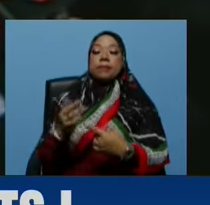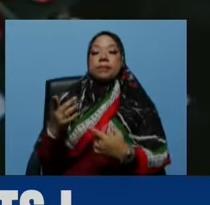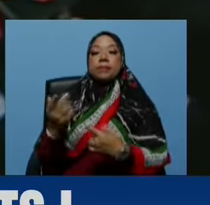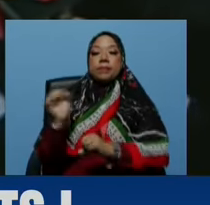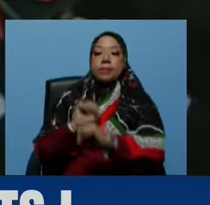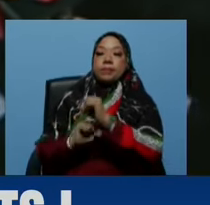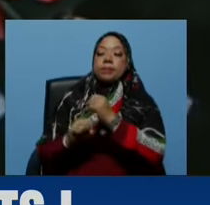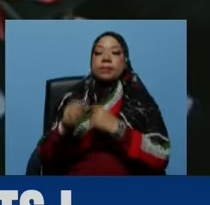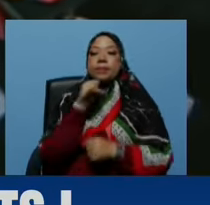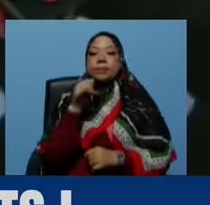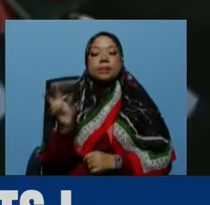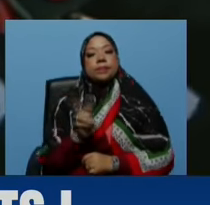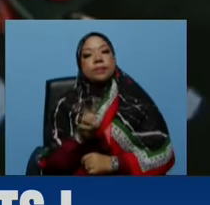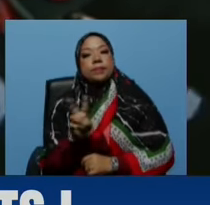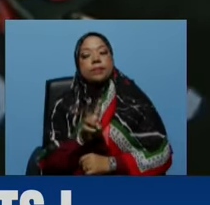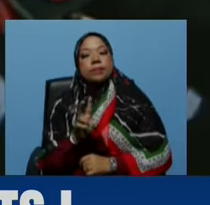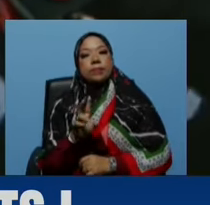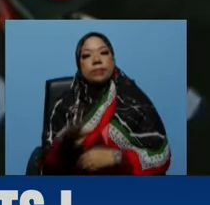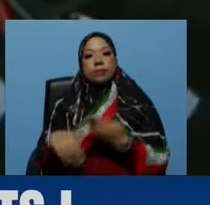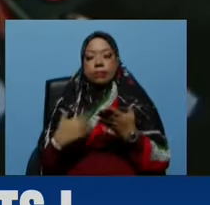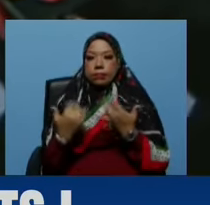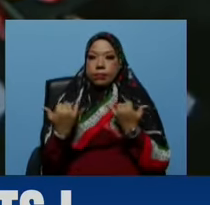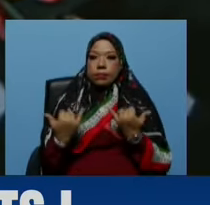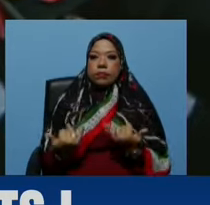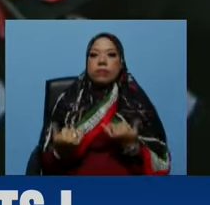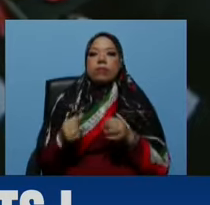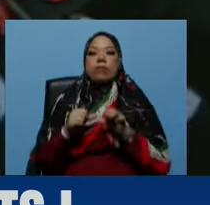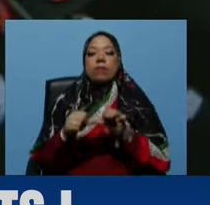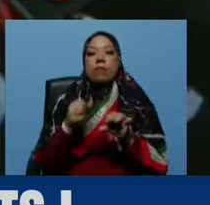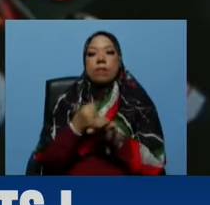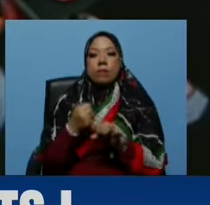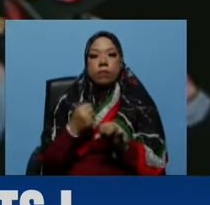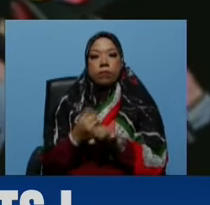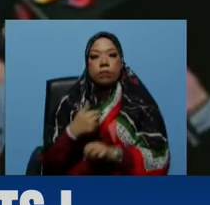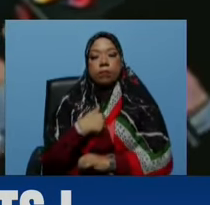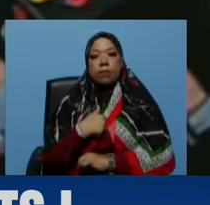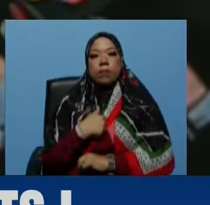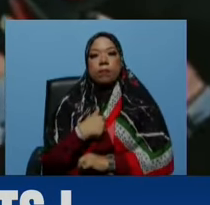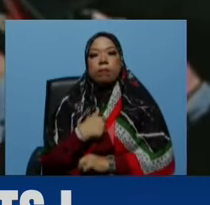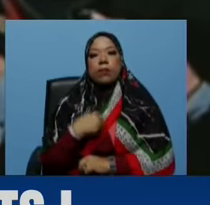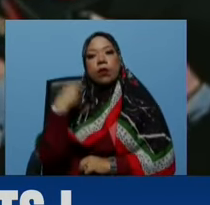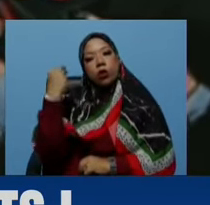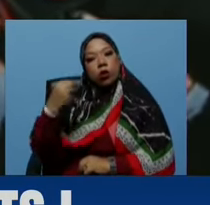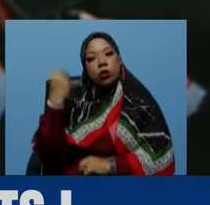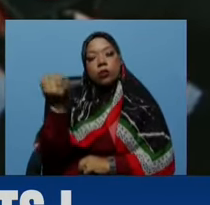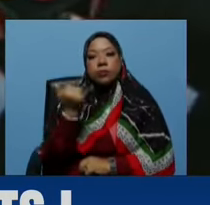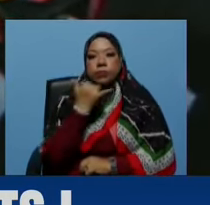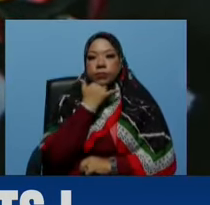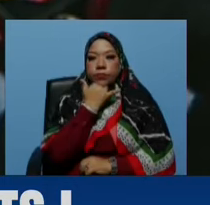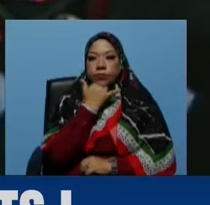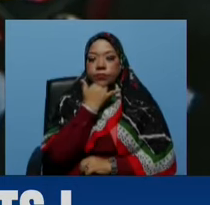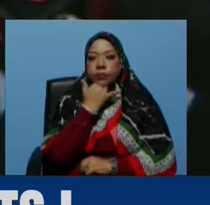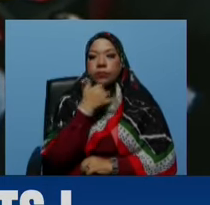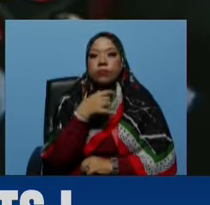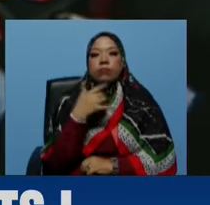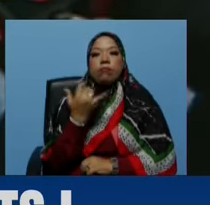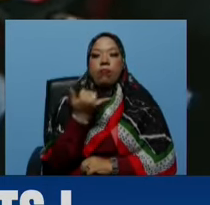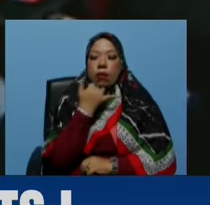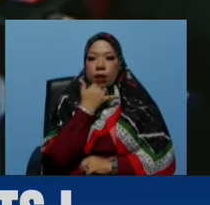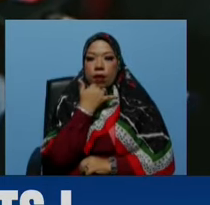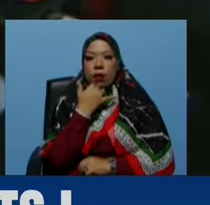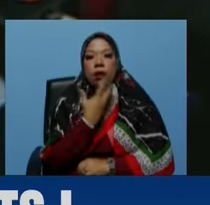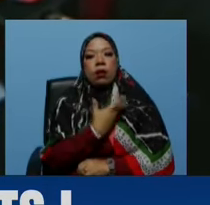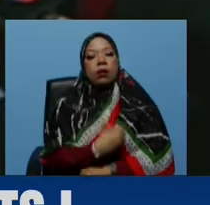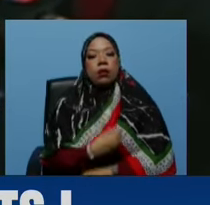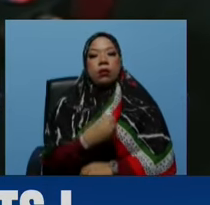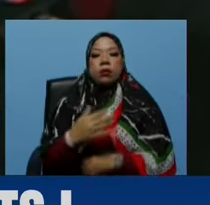al país. Y por eso digo y lo mantengo, yo quisiera ser el equivocado, quisiera equivocarme, pero